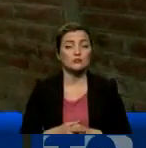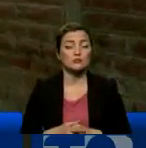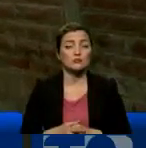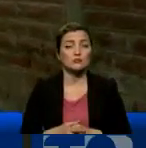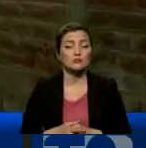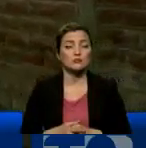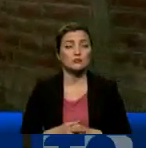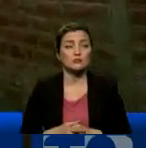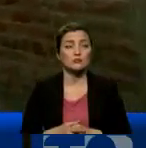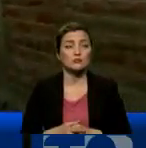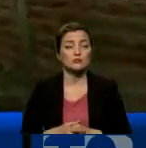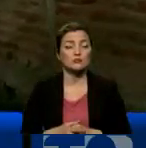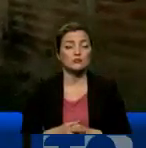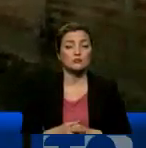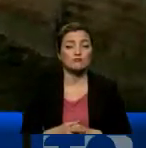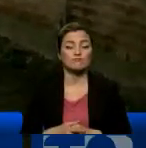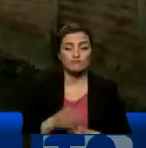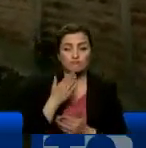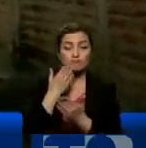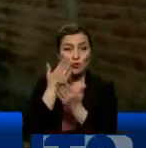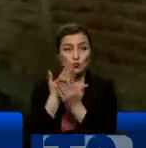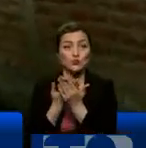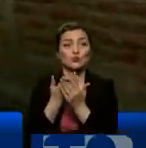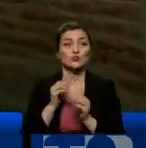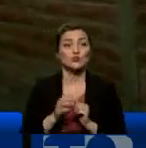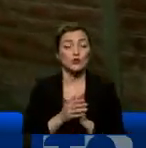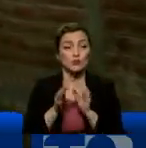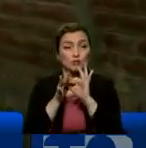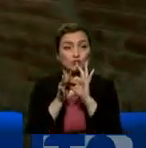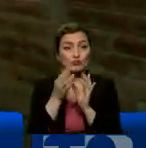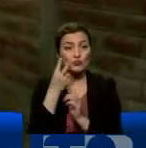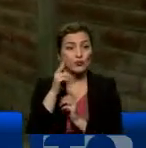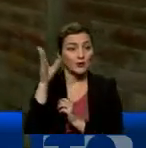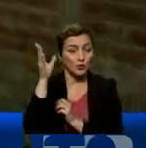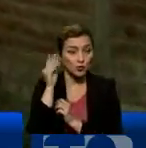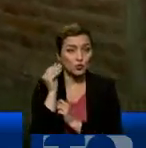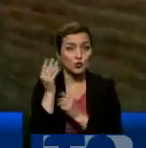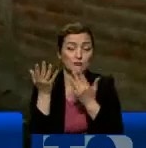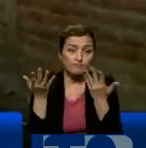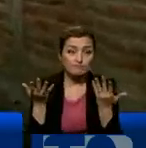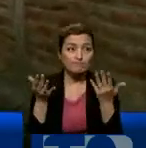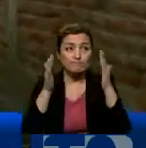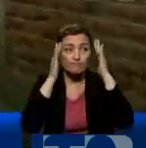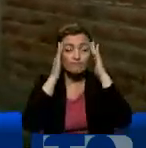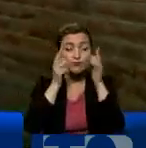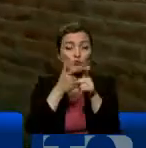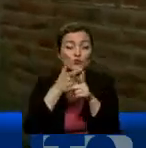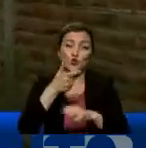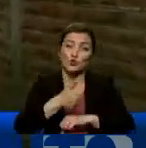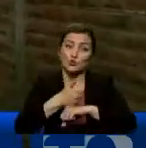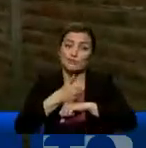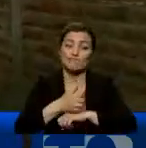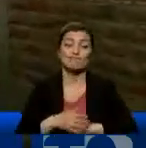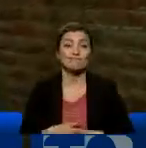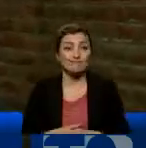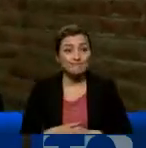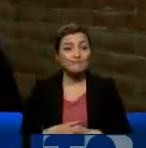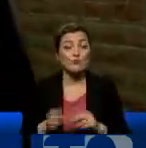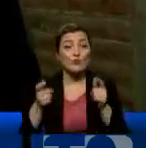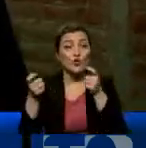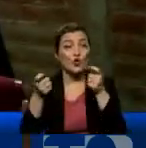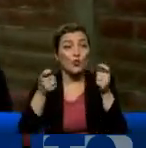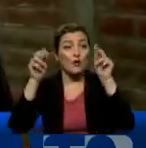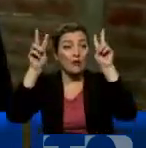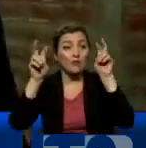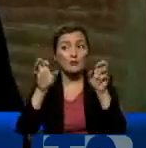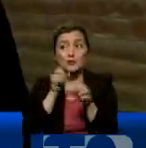Sí, esta problemática. Listo, muchísimas gracias. Y bueno, compañeras, como ustedes ya lo escucharon, un llamado urgente a las autoridades a controlar el